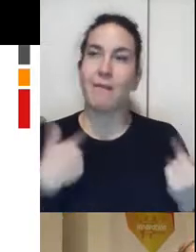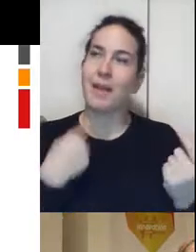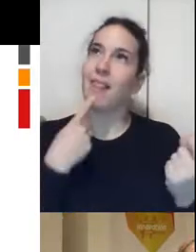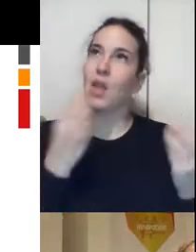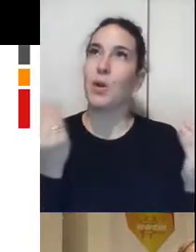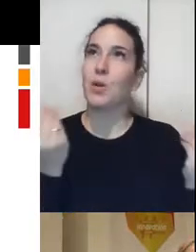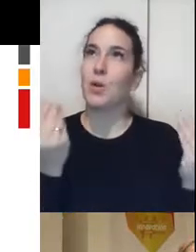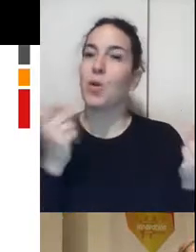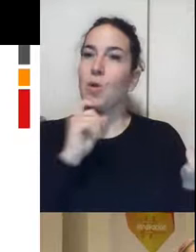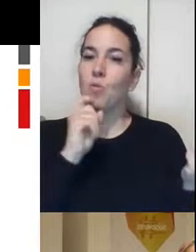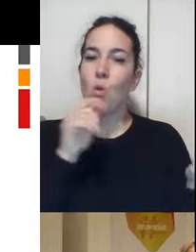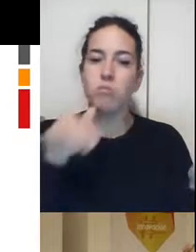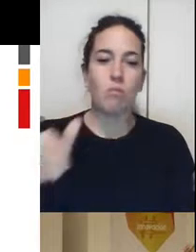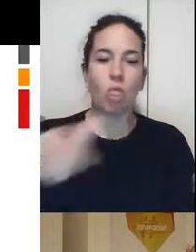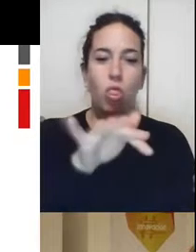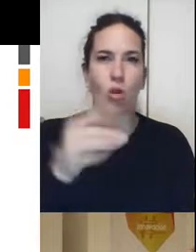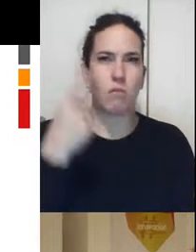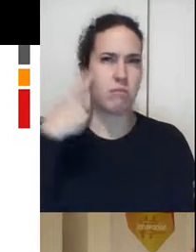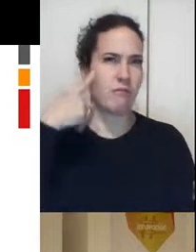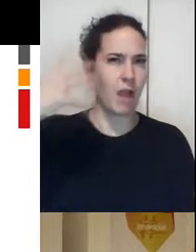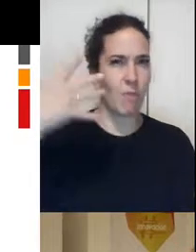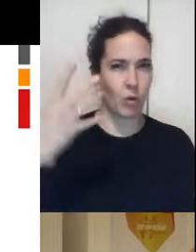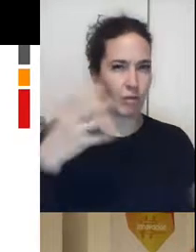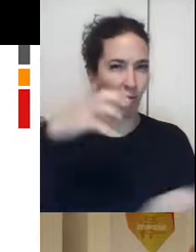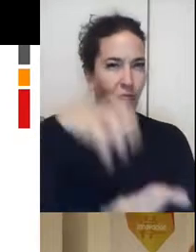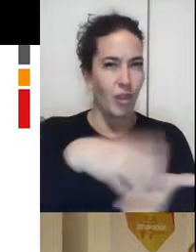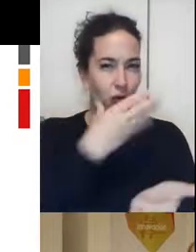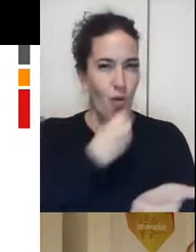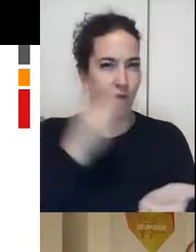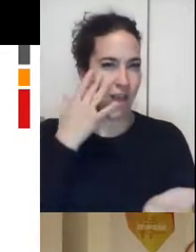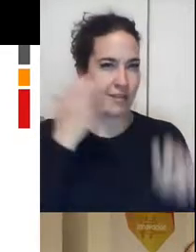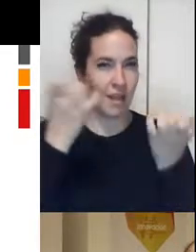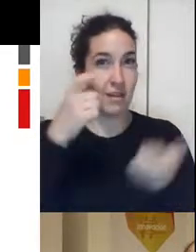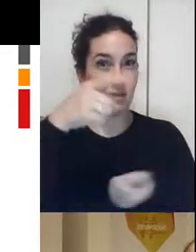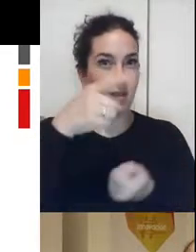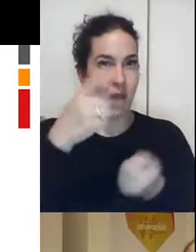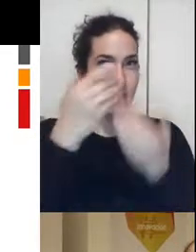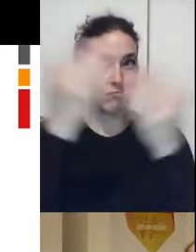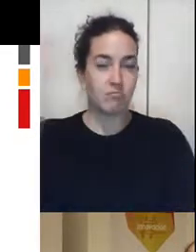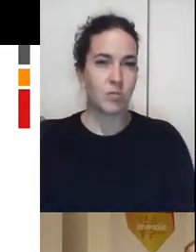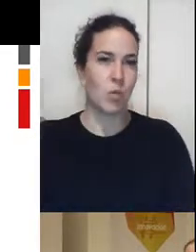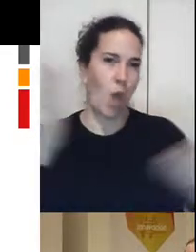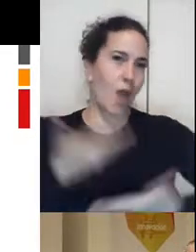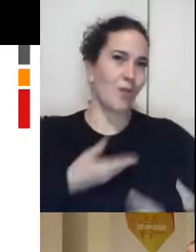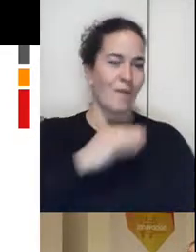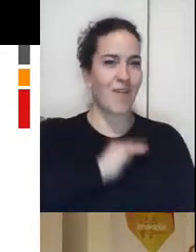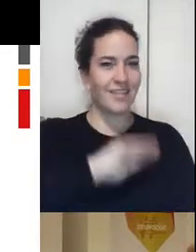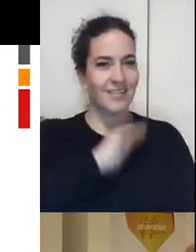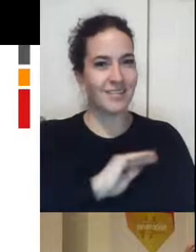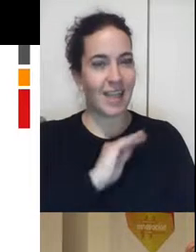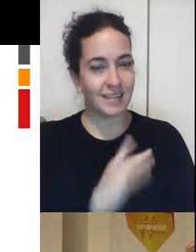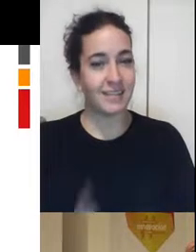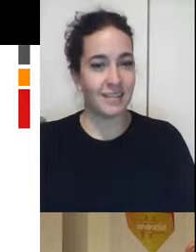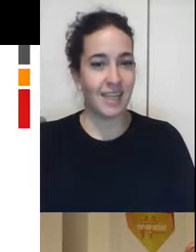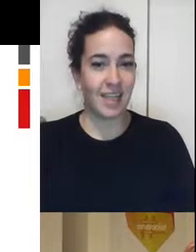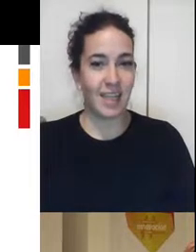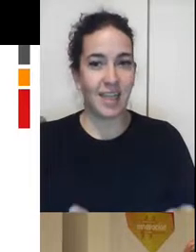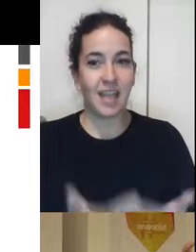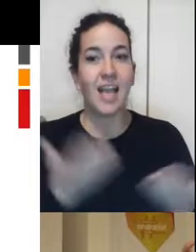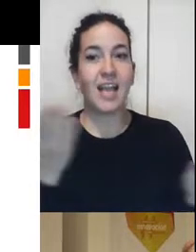en una ubicación de renombre como es el Círculo de Bellas Artes, les ayudó bastante y bueno, nos quedamos con eso, con